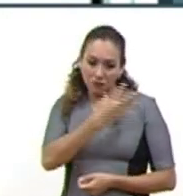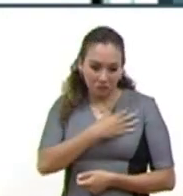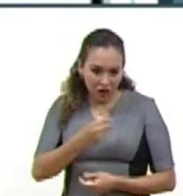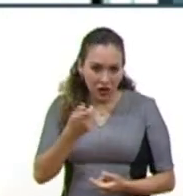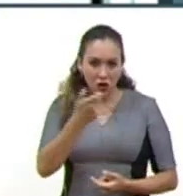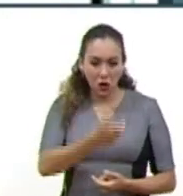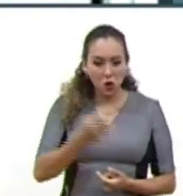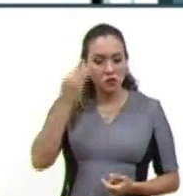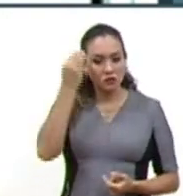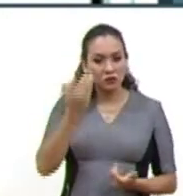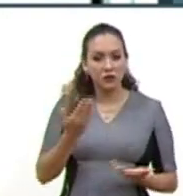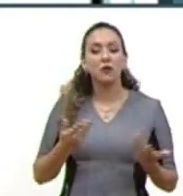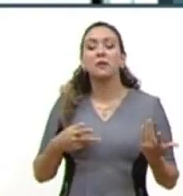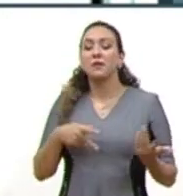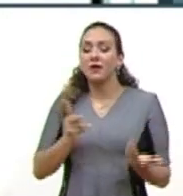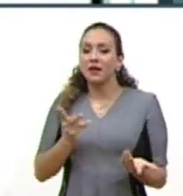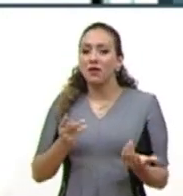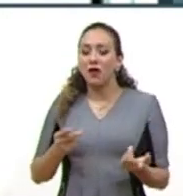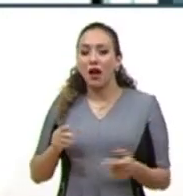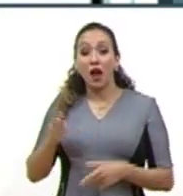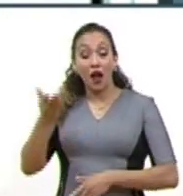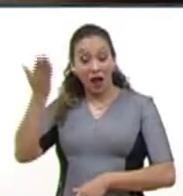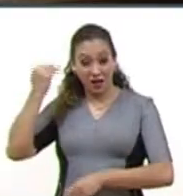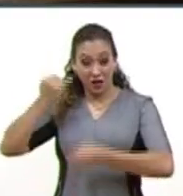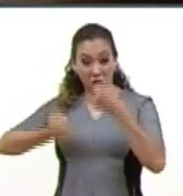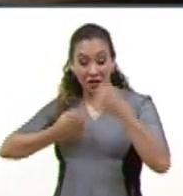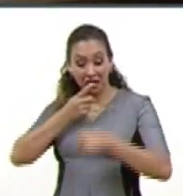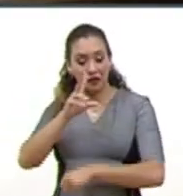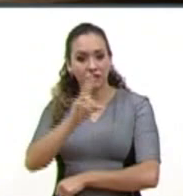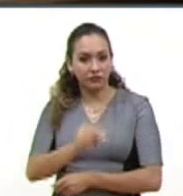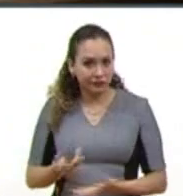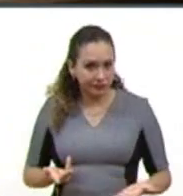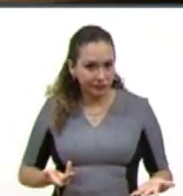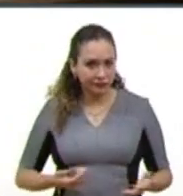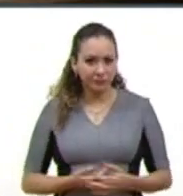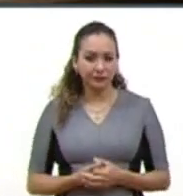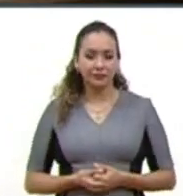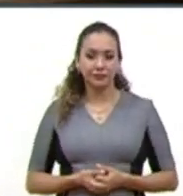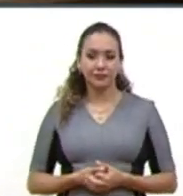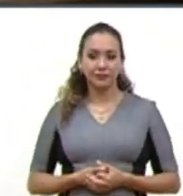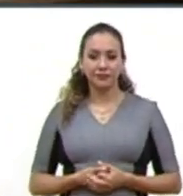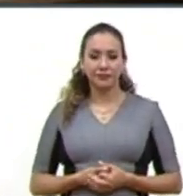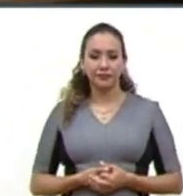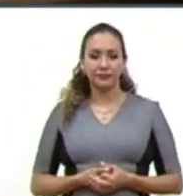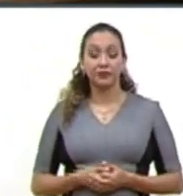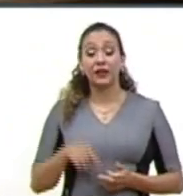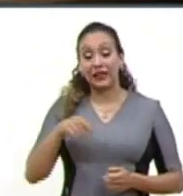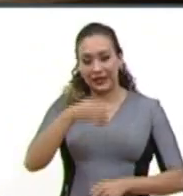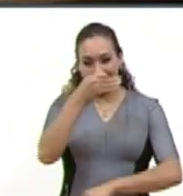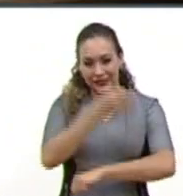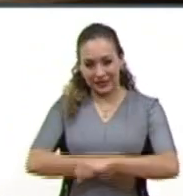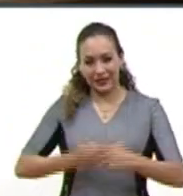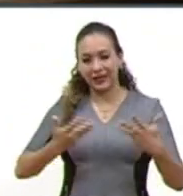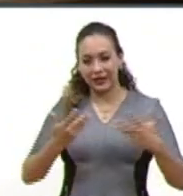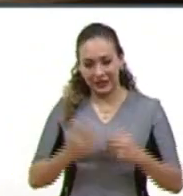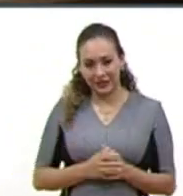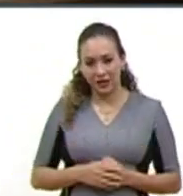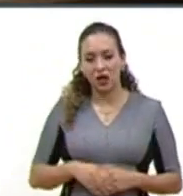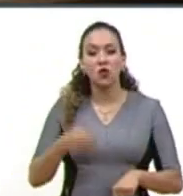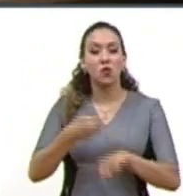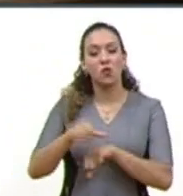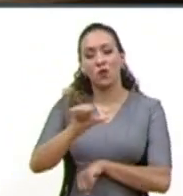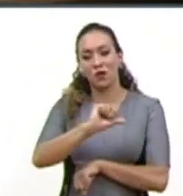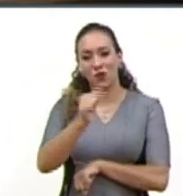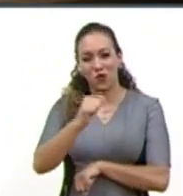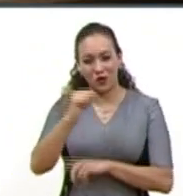y cuenta con un trabajo remunerado. Le informo también que esta tarde se llevará a cabo el 11º Foro